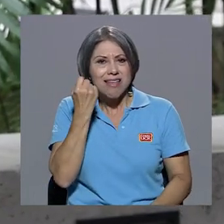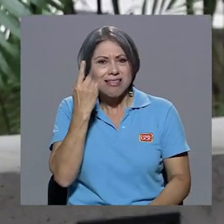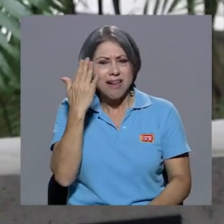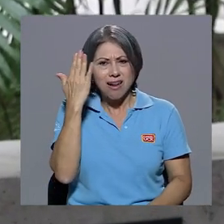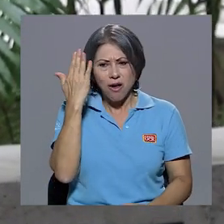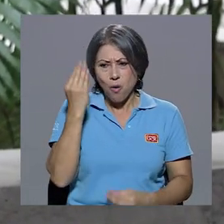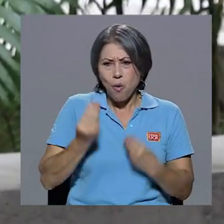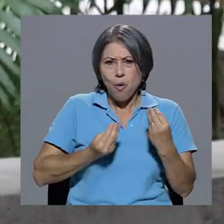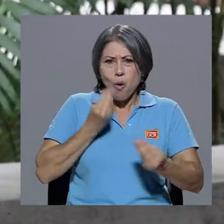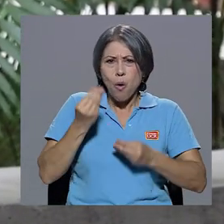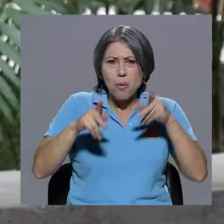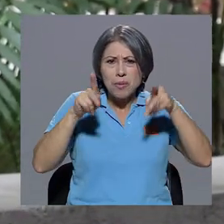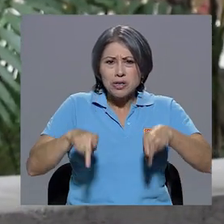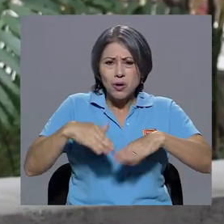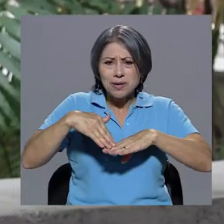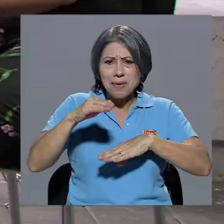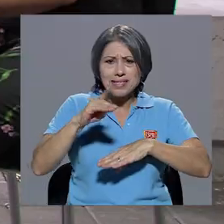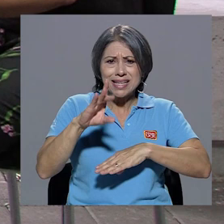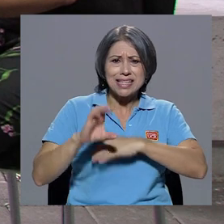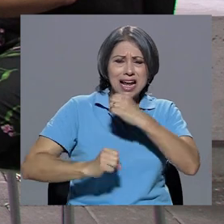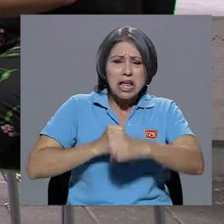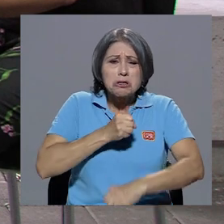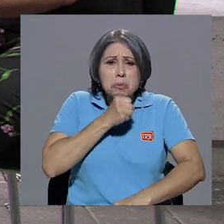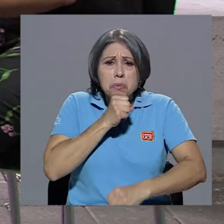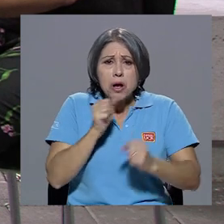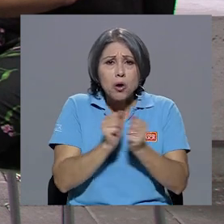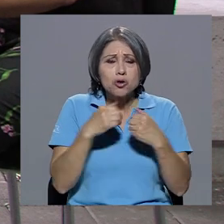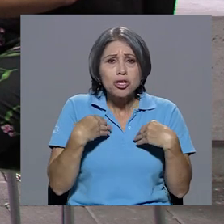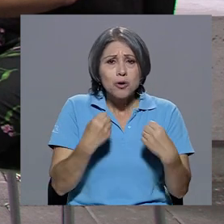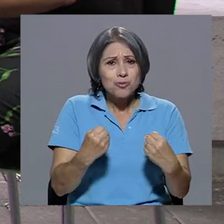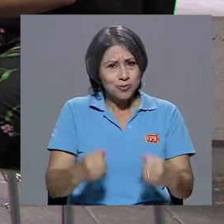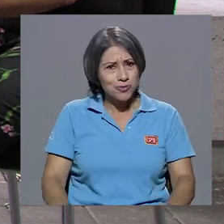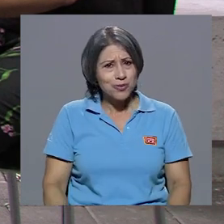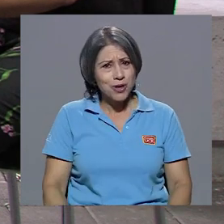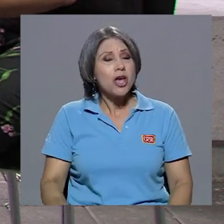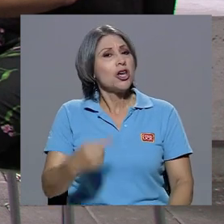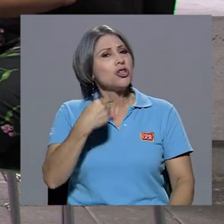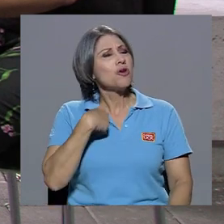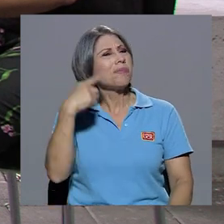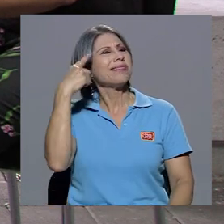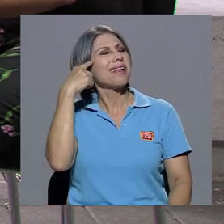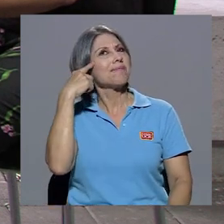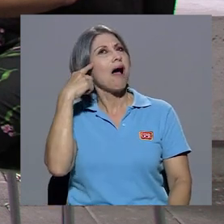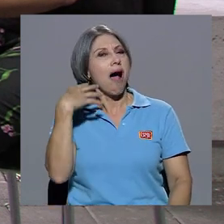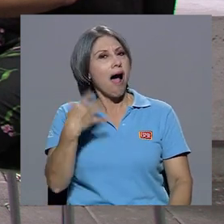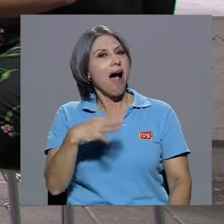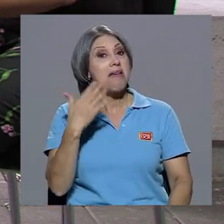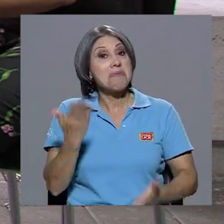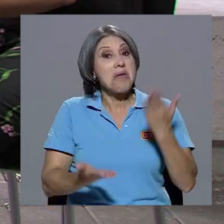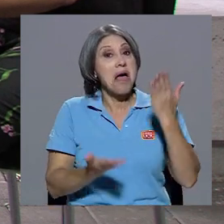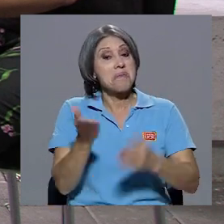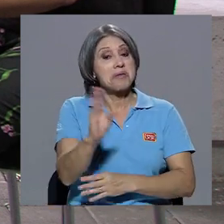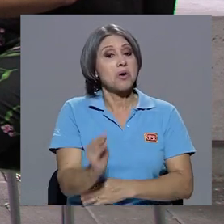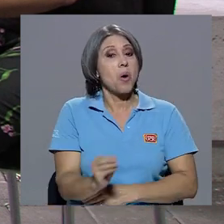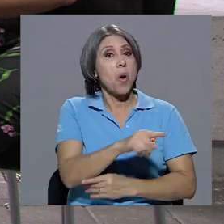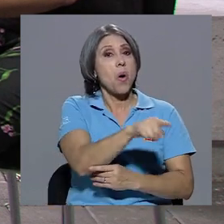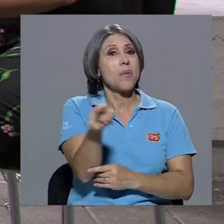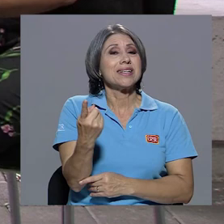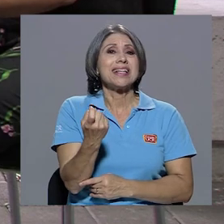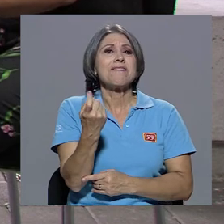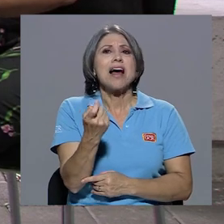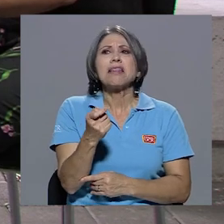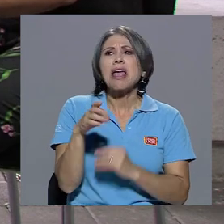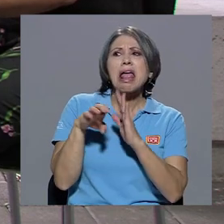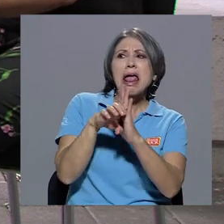personas llegan a pasar los 100 años con salud. Y yo me hice una conclusión de que puede ser que a los jóvenes hoy en día les estén